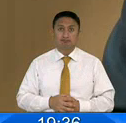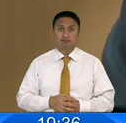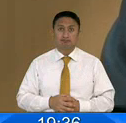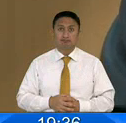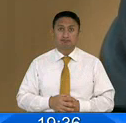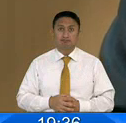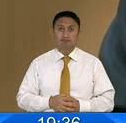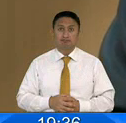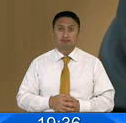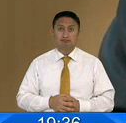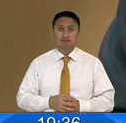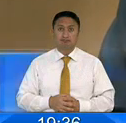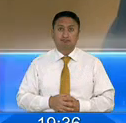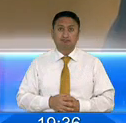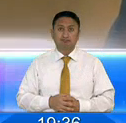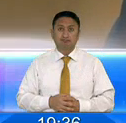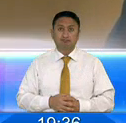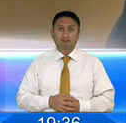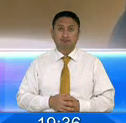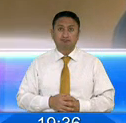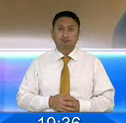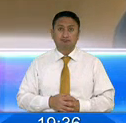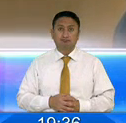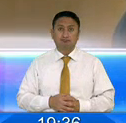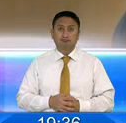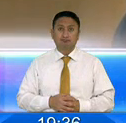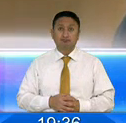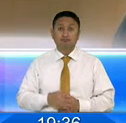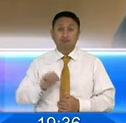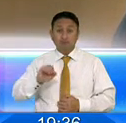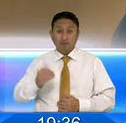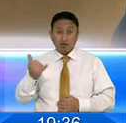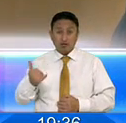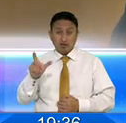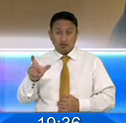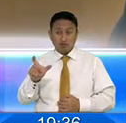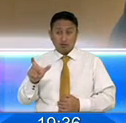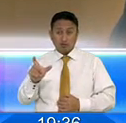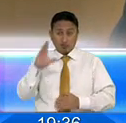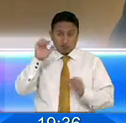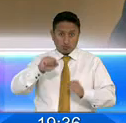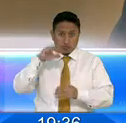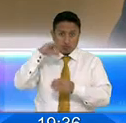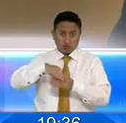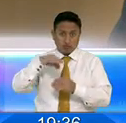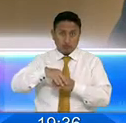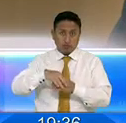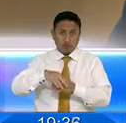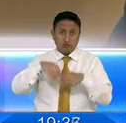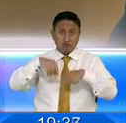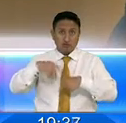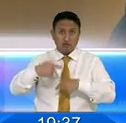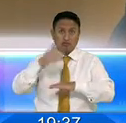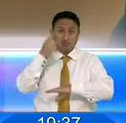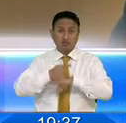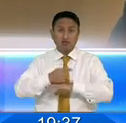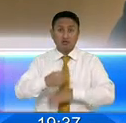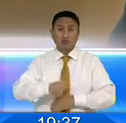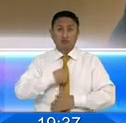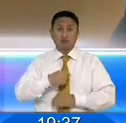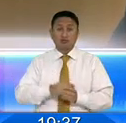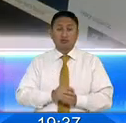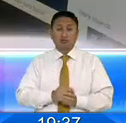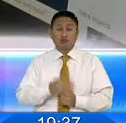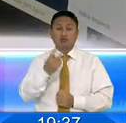alguno para utilizar una cédula expirada anterior o actual, para lo cual se emitió el decreto ejecutivo